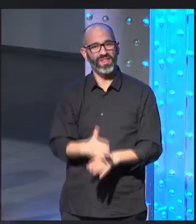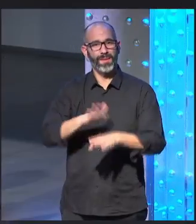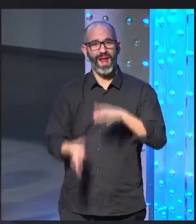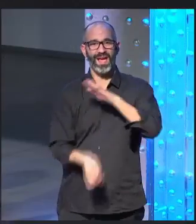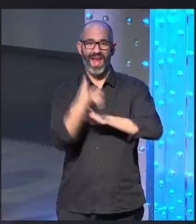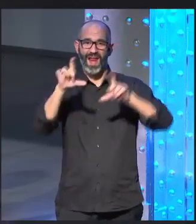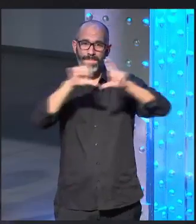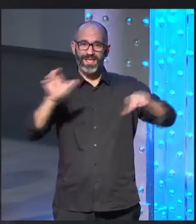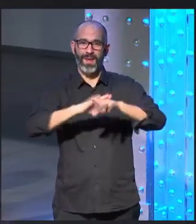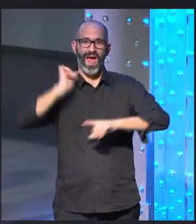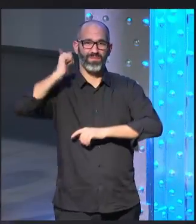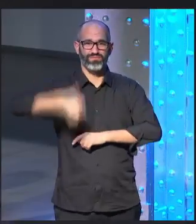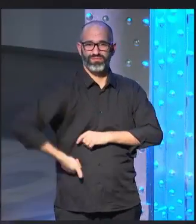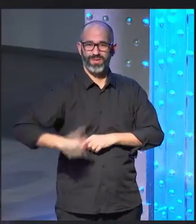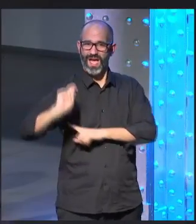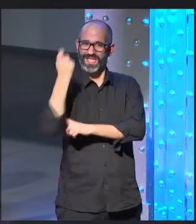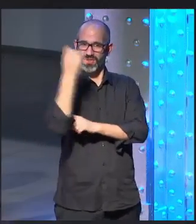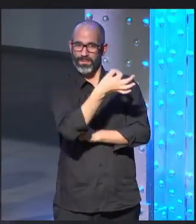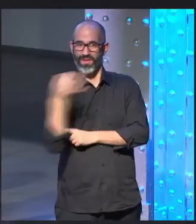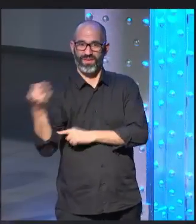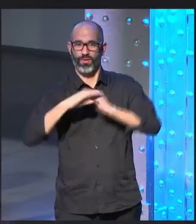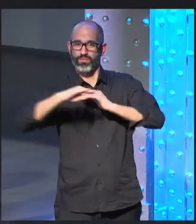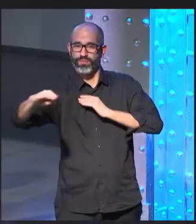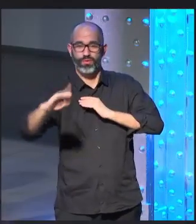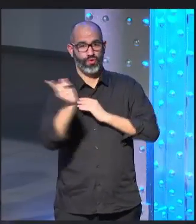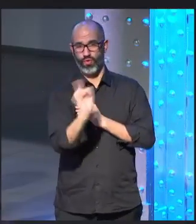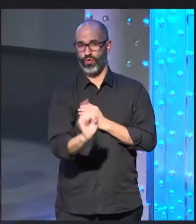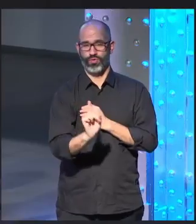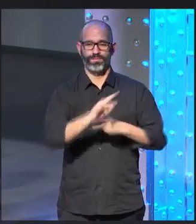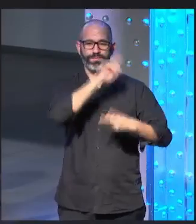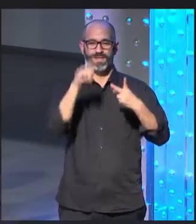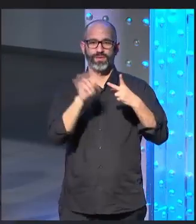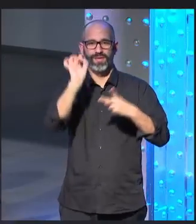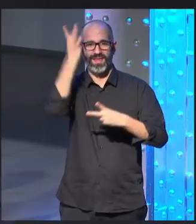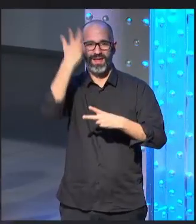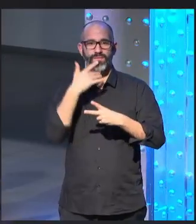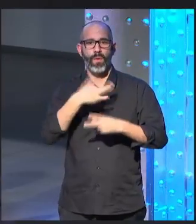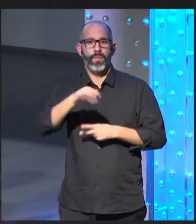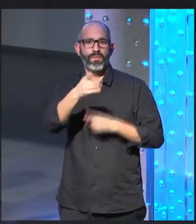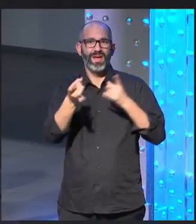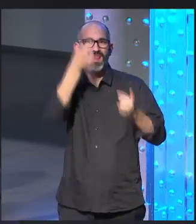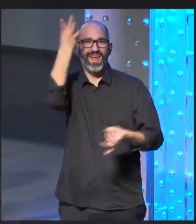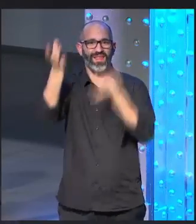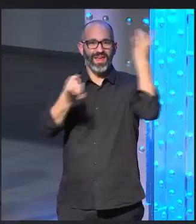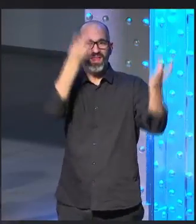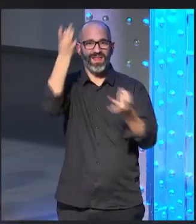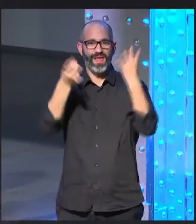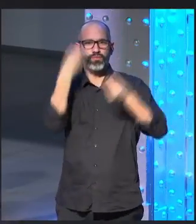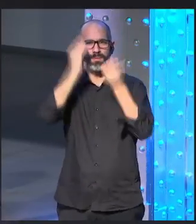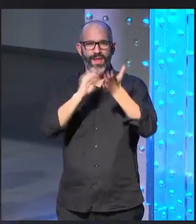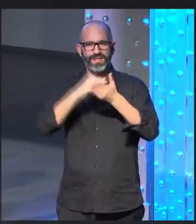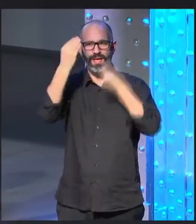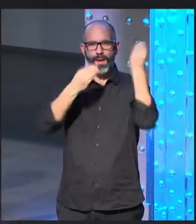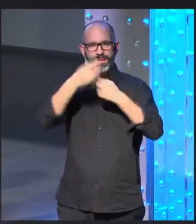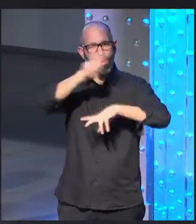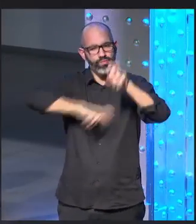crear un negocio de éxito, sostenible en el tiempo. Segunda idea, tus mejores ideas están muy cerca de ti. El emprendedor